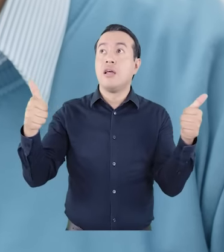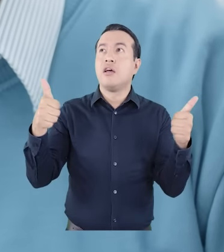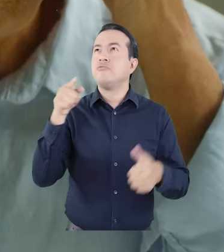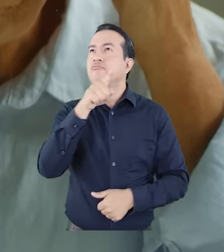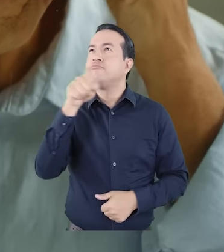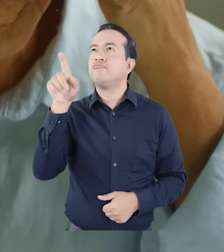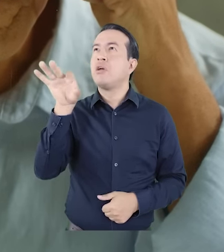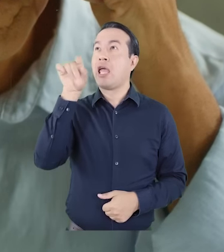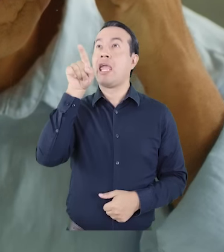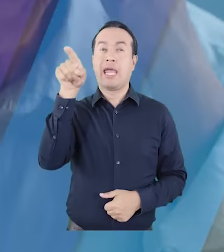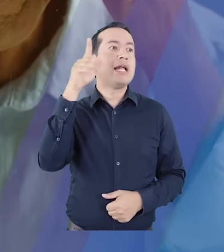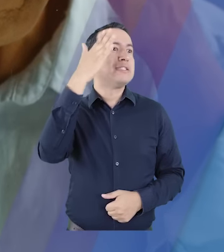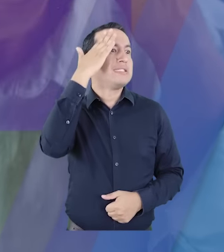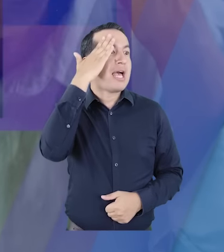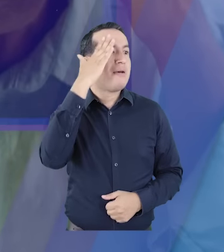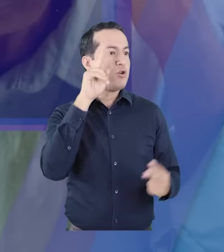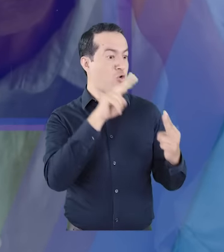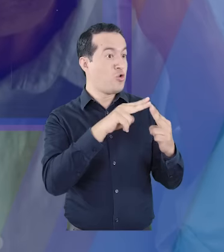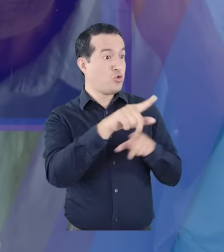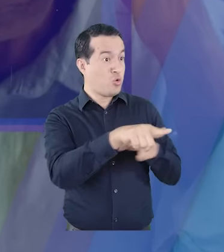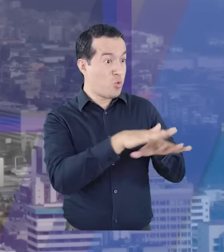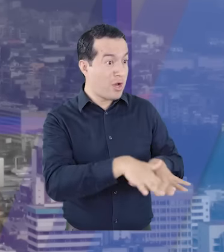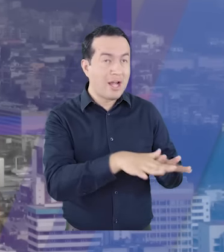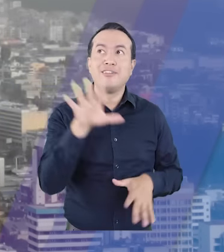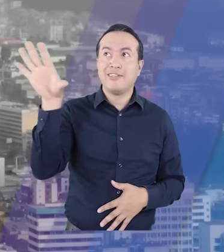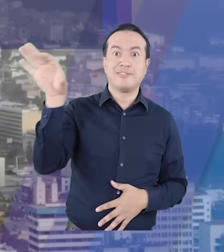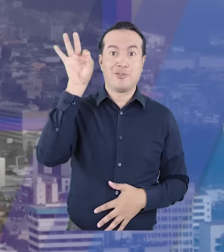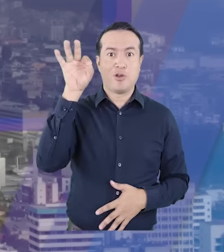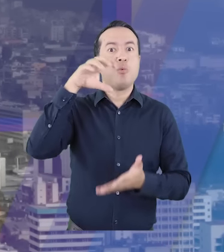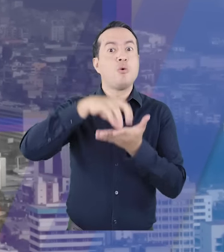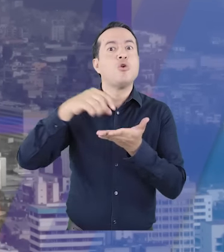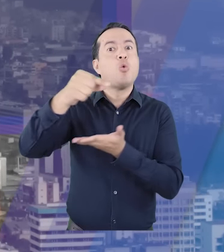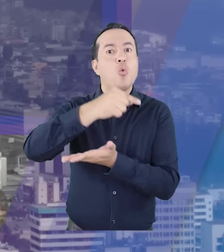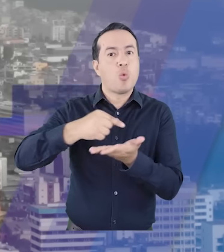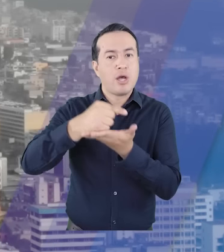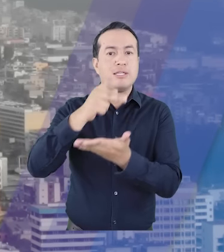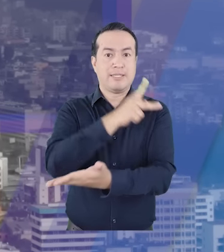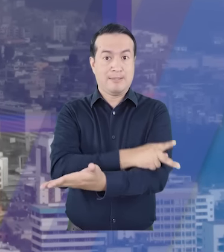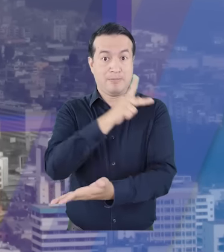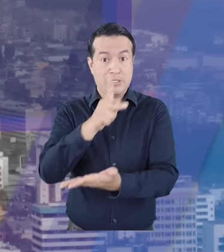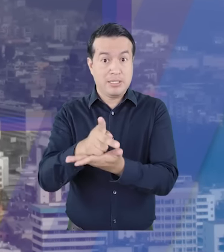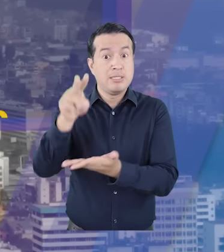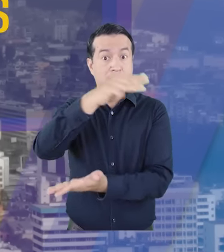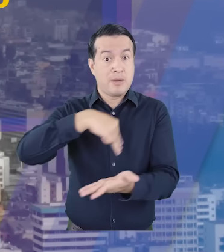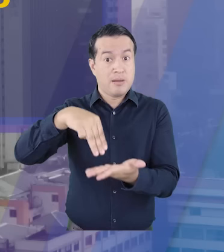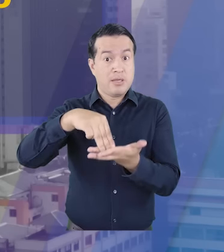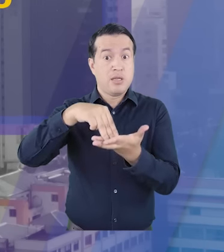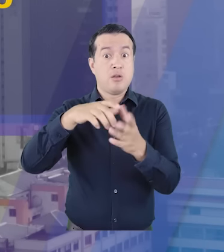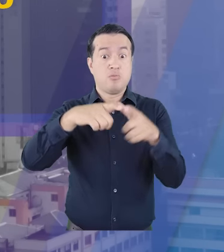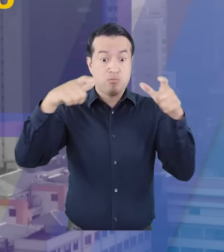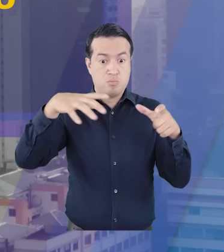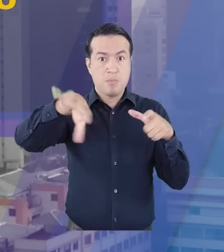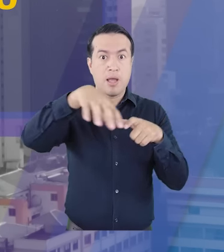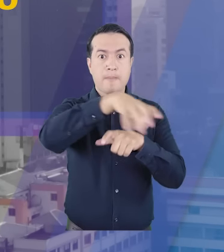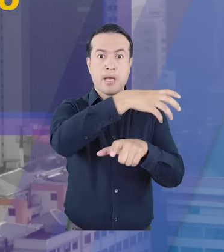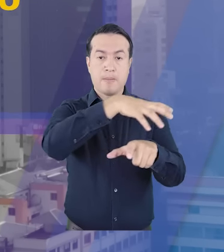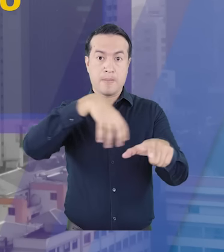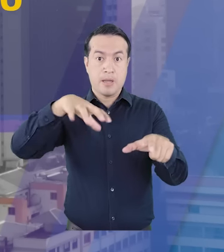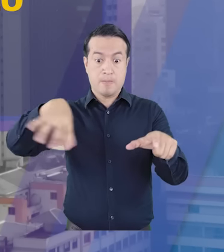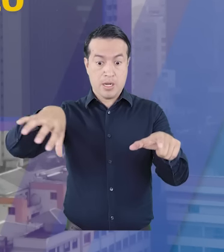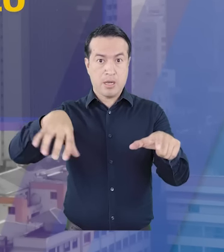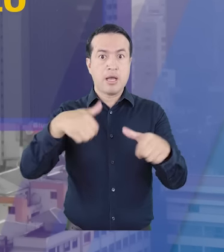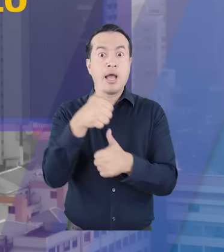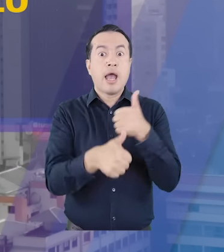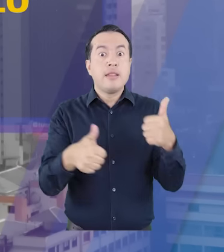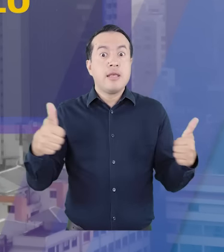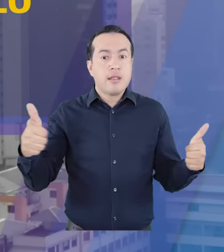circunscripción. Por eso en Guayas, Pichincha y Manabí, votas por asambleístas provinciales divididos en circunscripciones. Así,